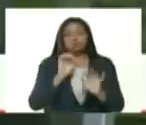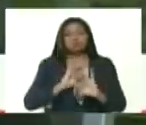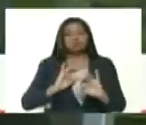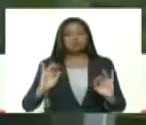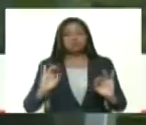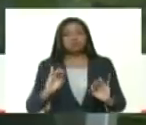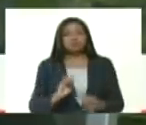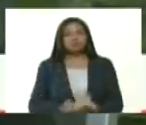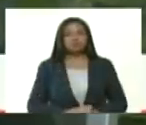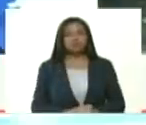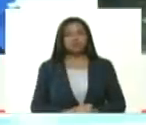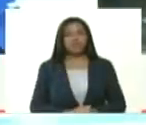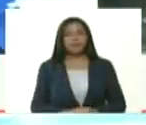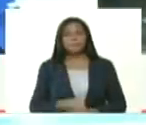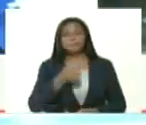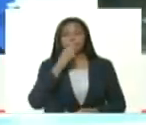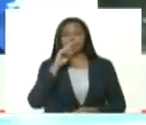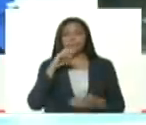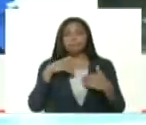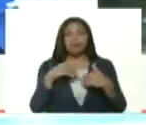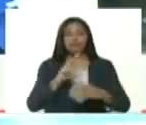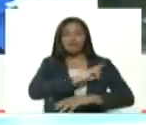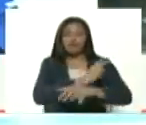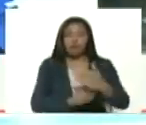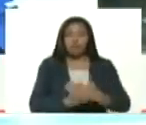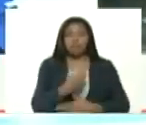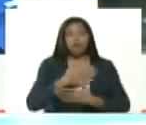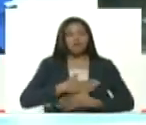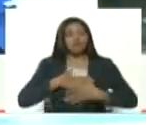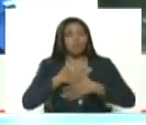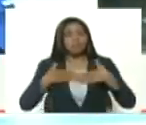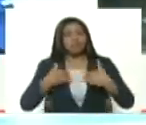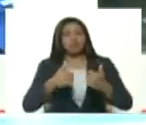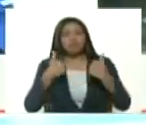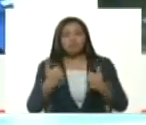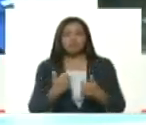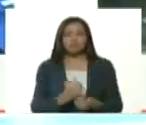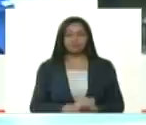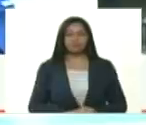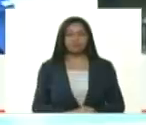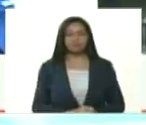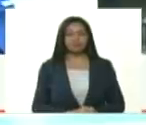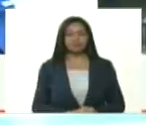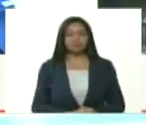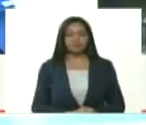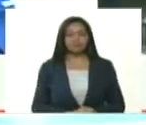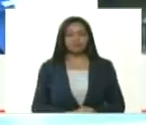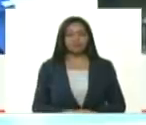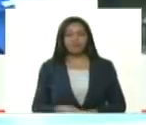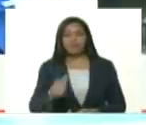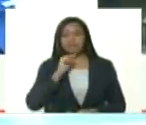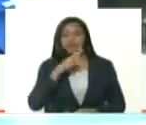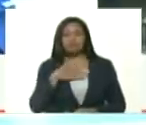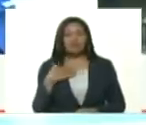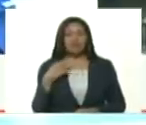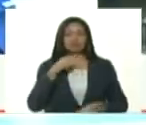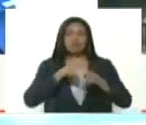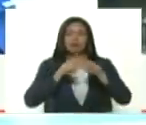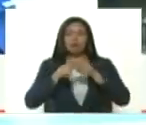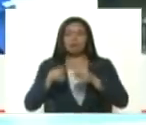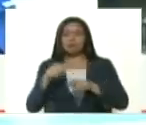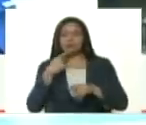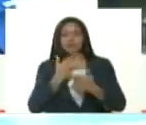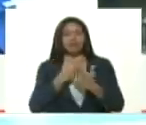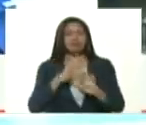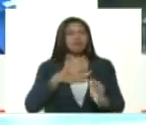tomaron y están más fuertes y sanos que nunca. Quien quiera criticar,